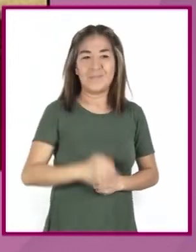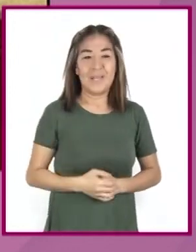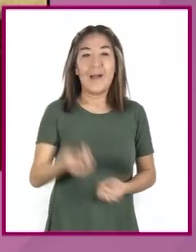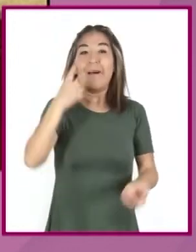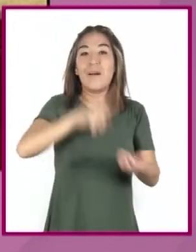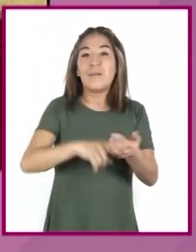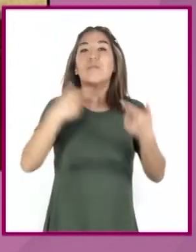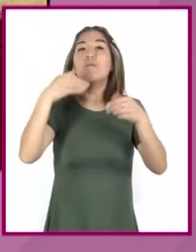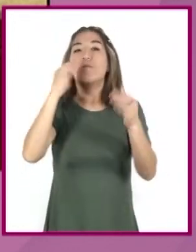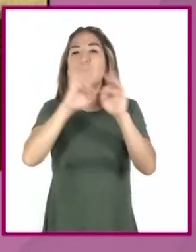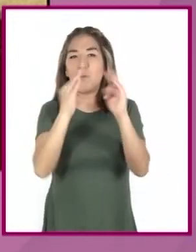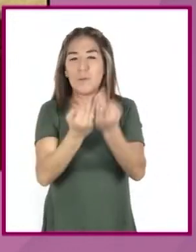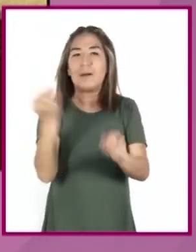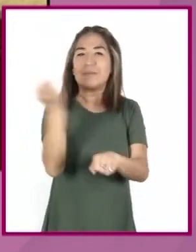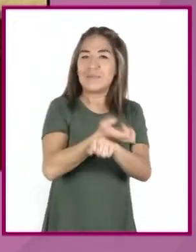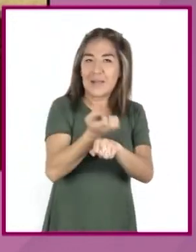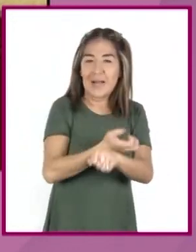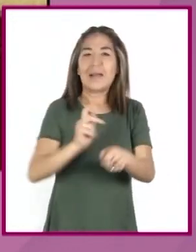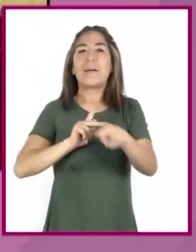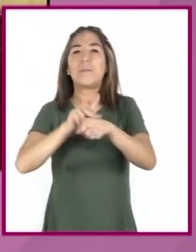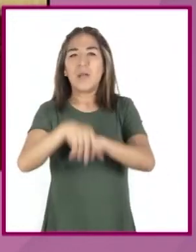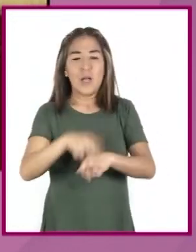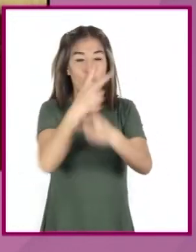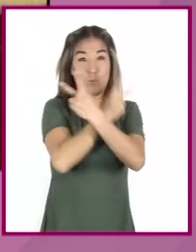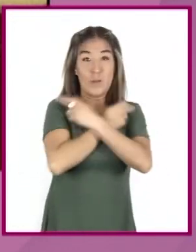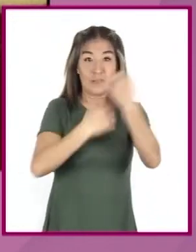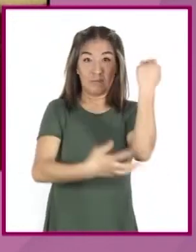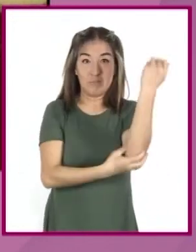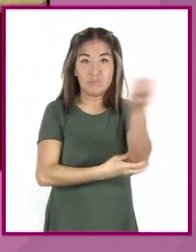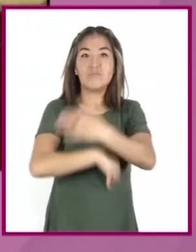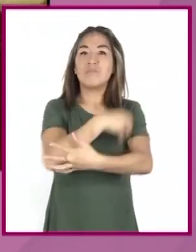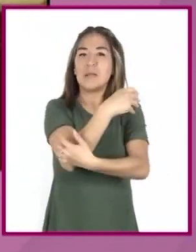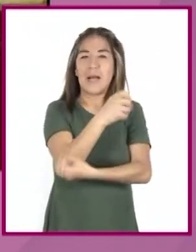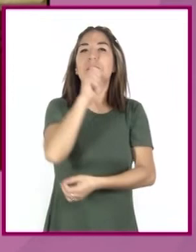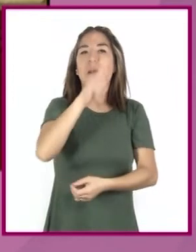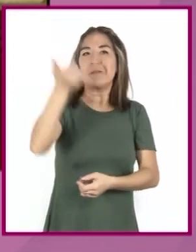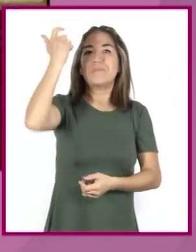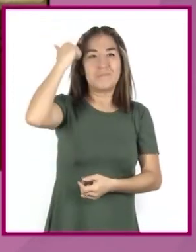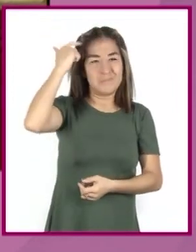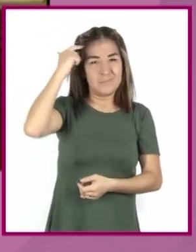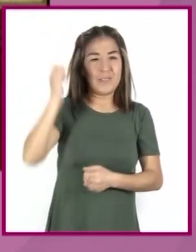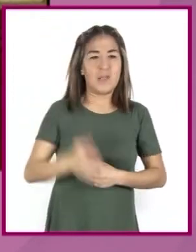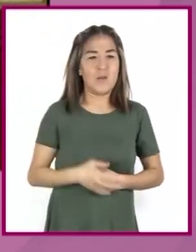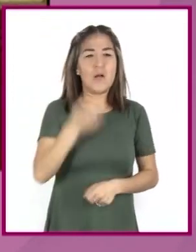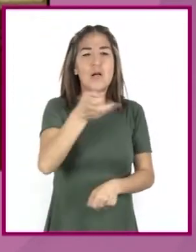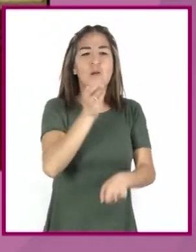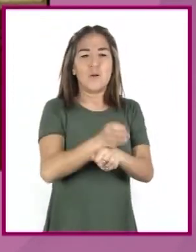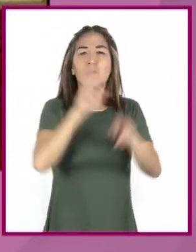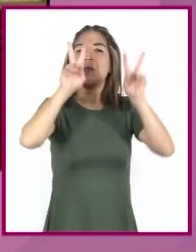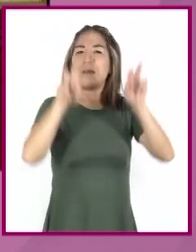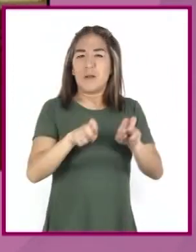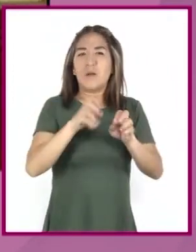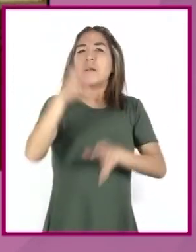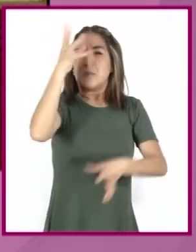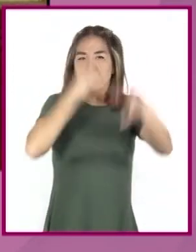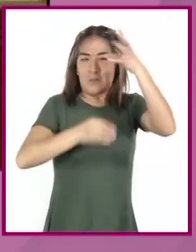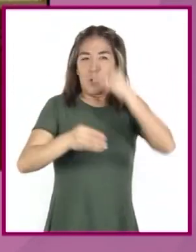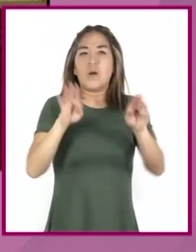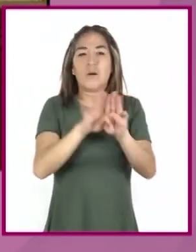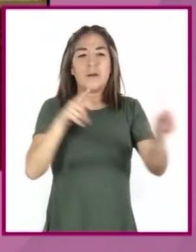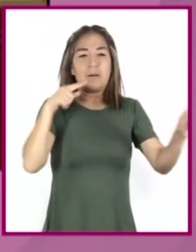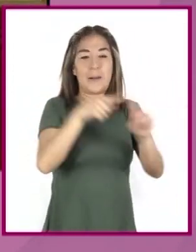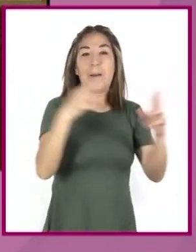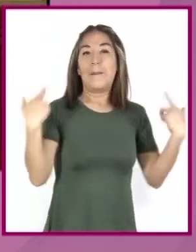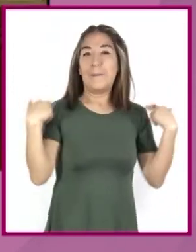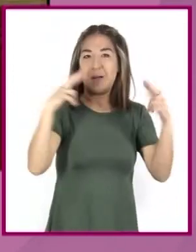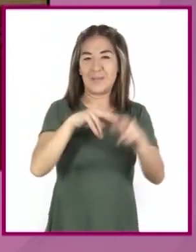tenemos en nuestra sangre, en nuestra piel, músculos e inclusive en nuestros cerebros. Este tema lo hemos aprendido y trabajado a la par con los profesores